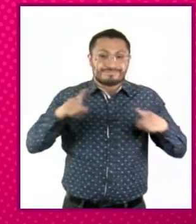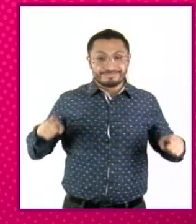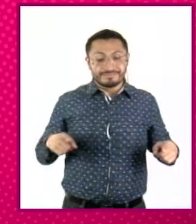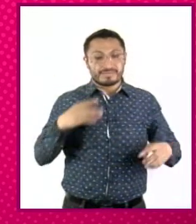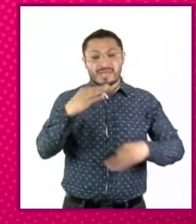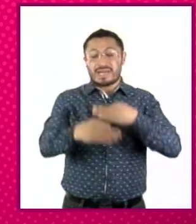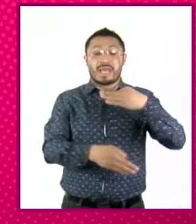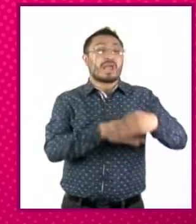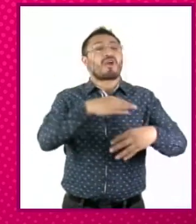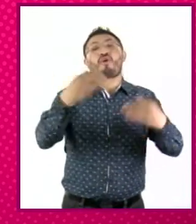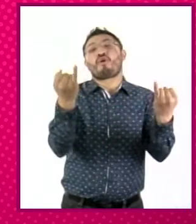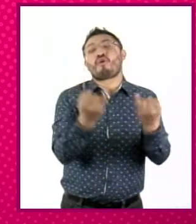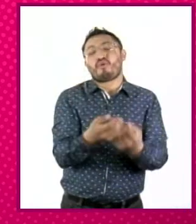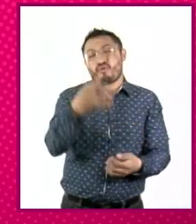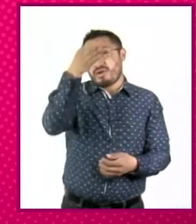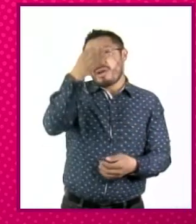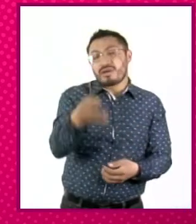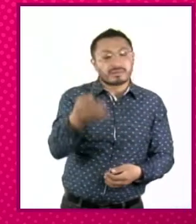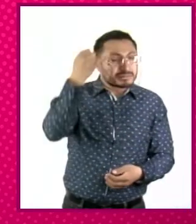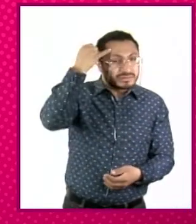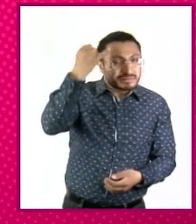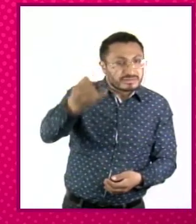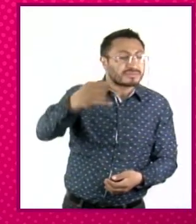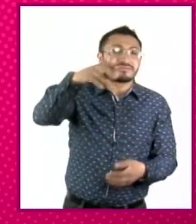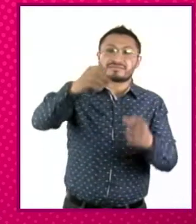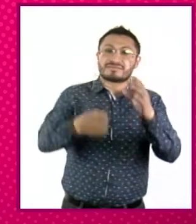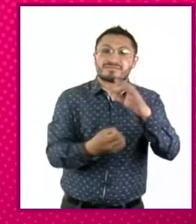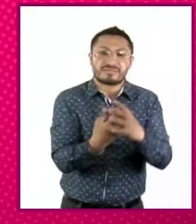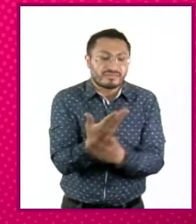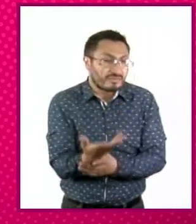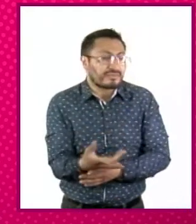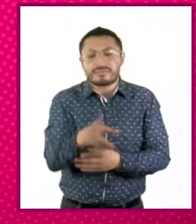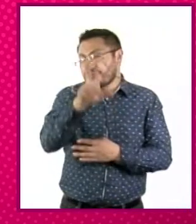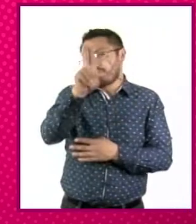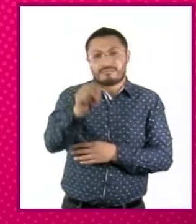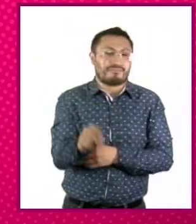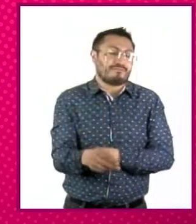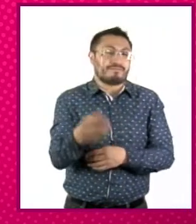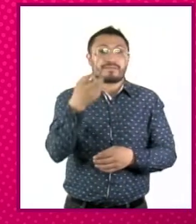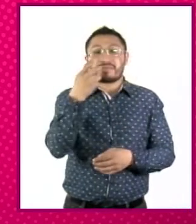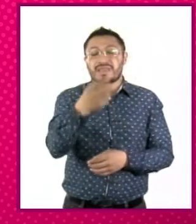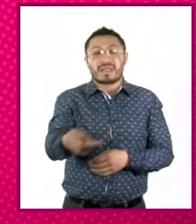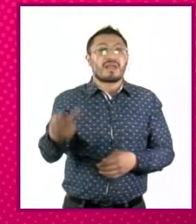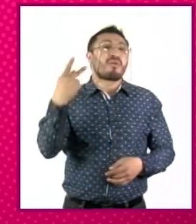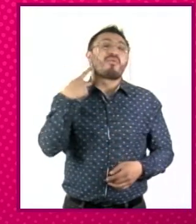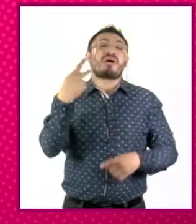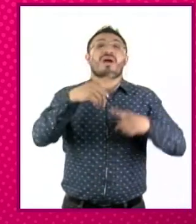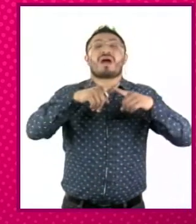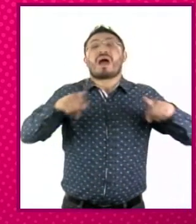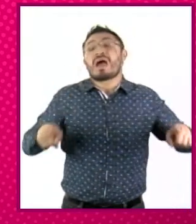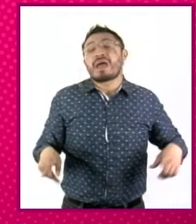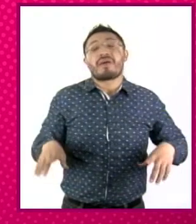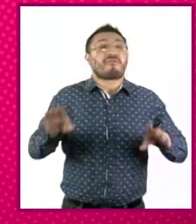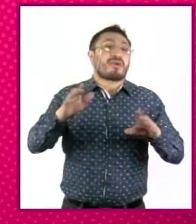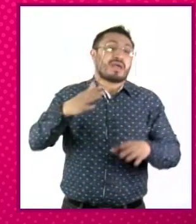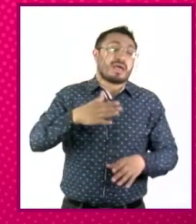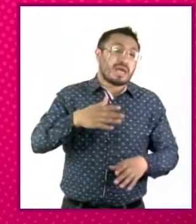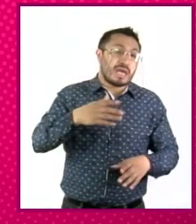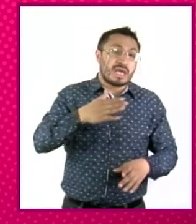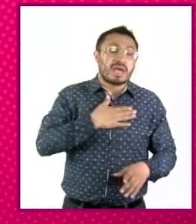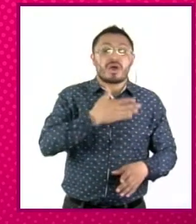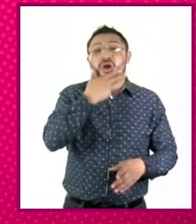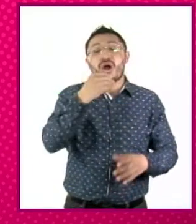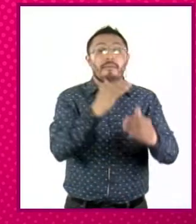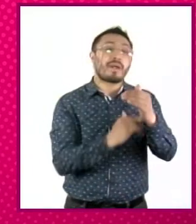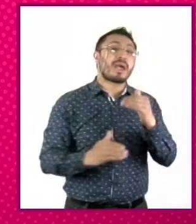estuvieron dispuestas a asumir este camino de la vida política, este camino de la lucha